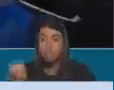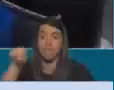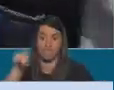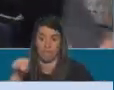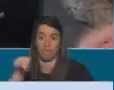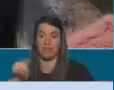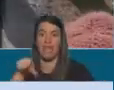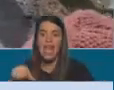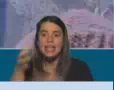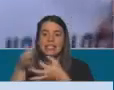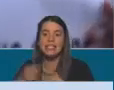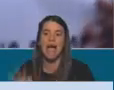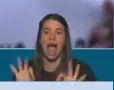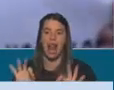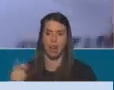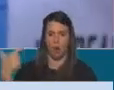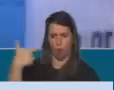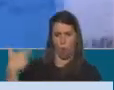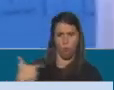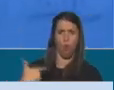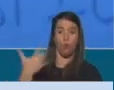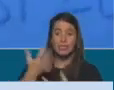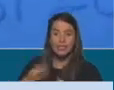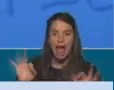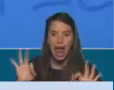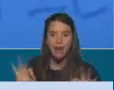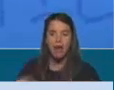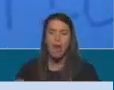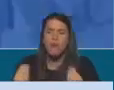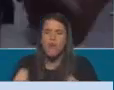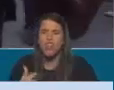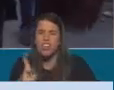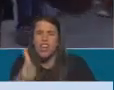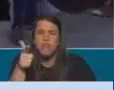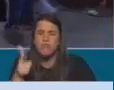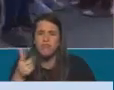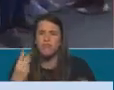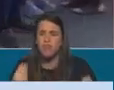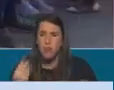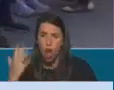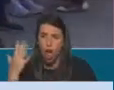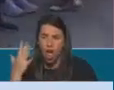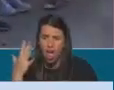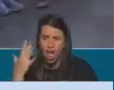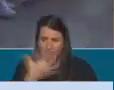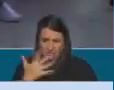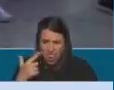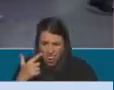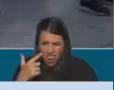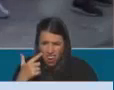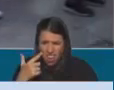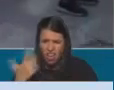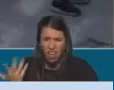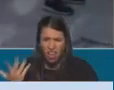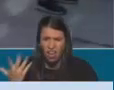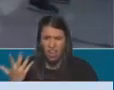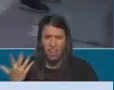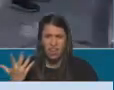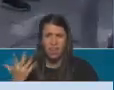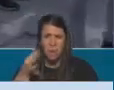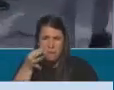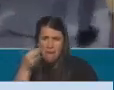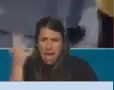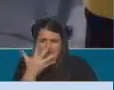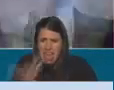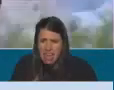ataque. ¿Pero qué pasó? Porque esto... Pues lo mata porque es negro. Lo mata, bueno, es afrodescendiente. Lo que dicen es, sí,